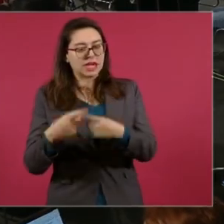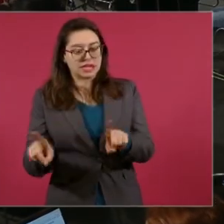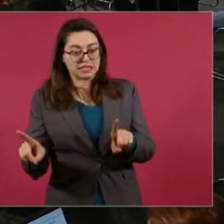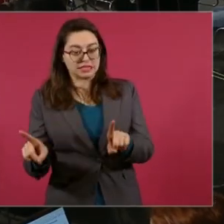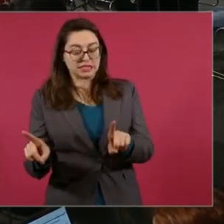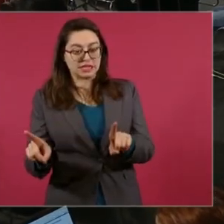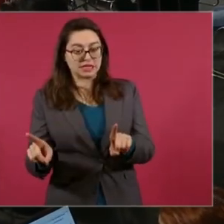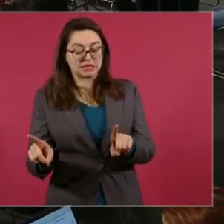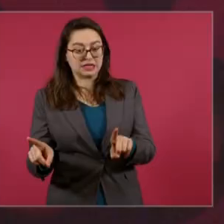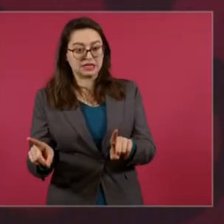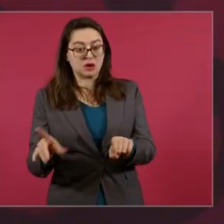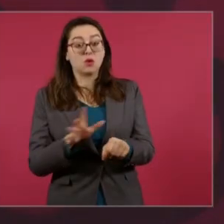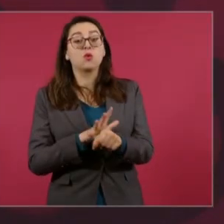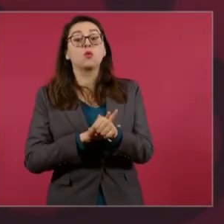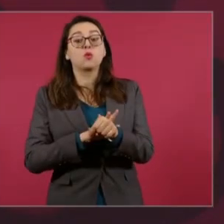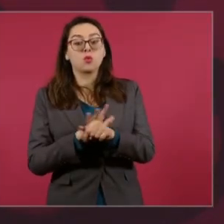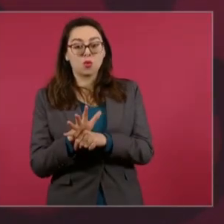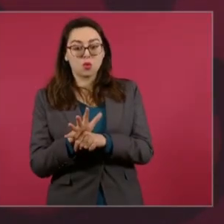Ya